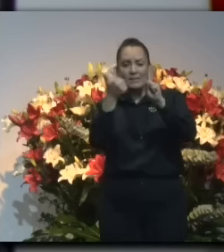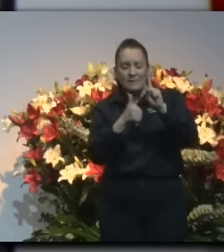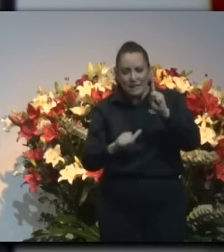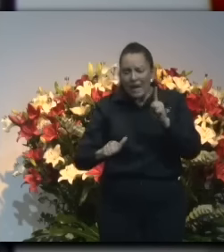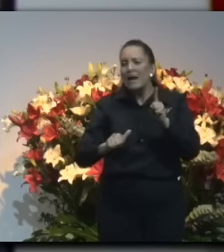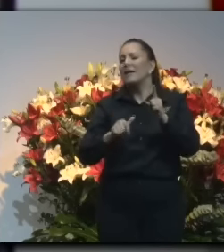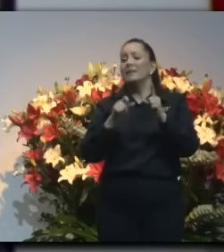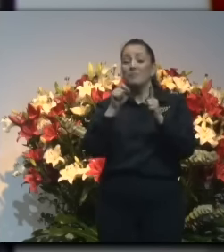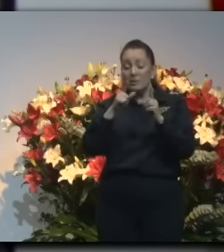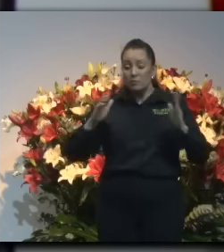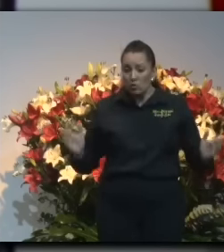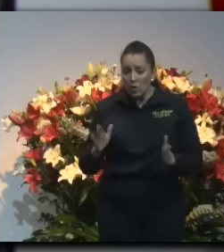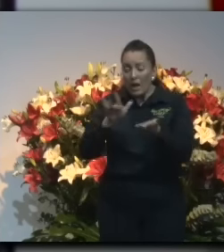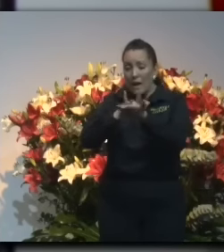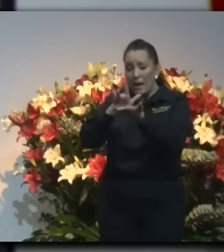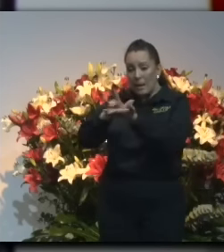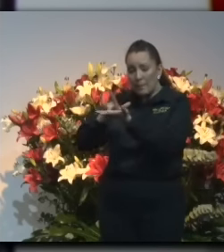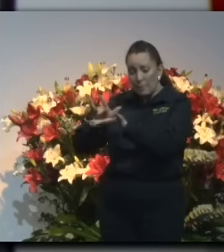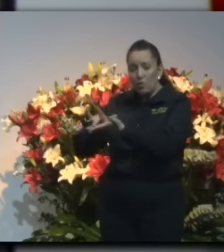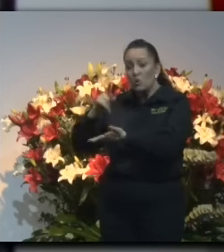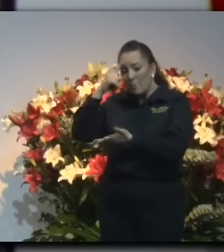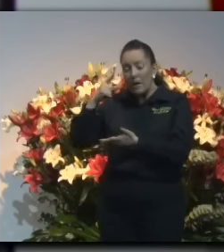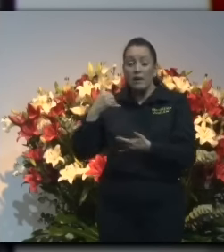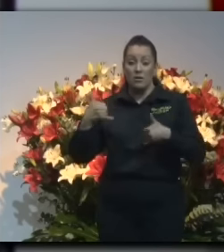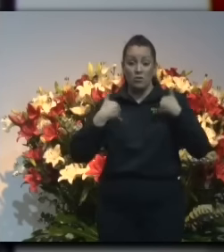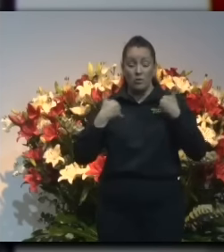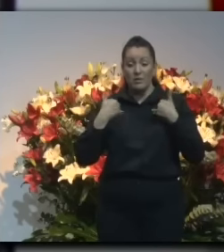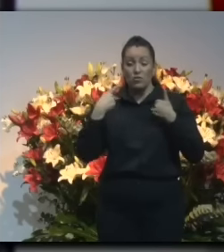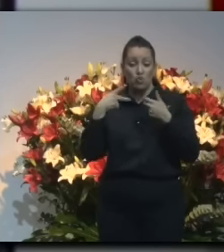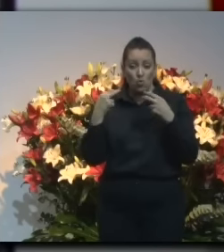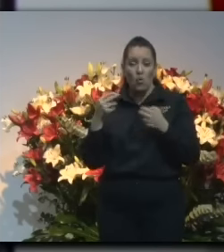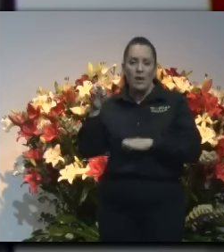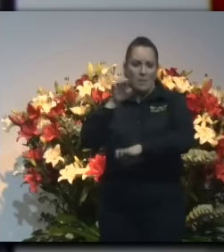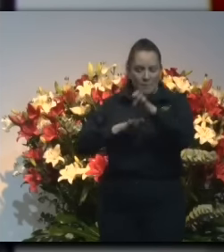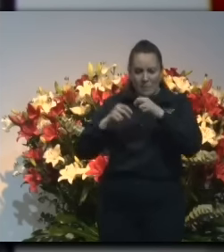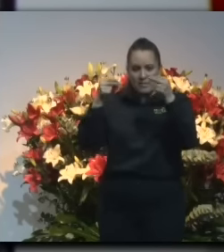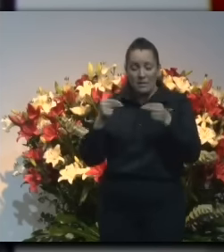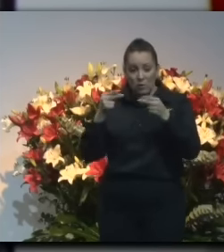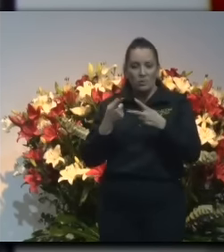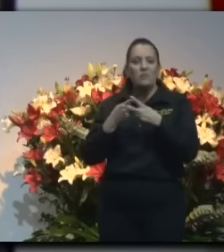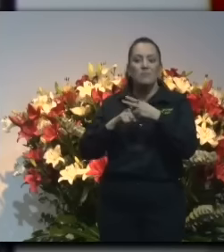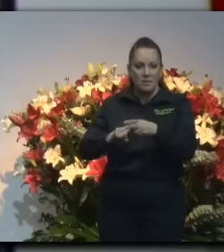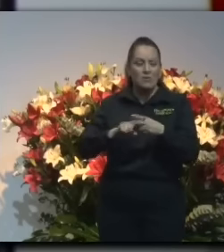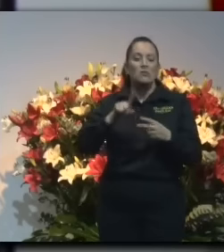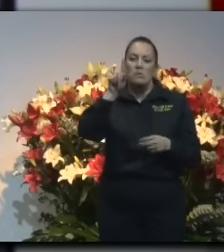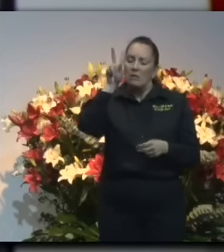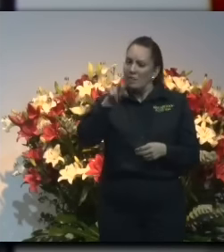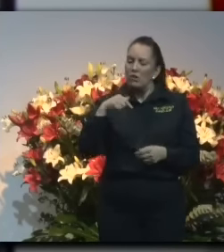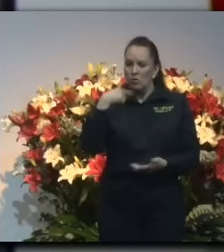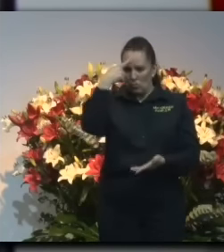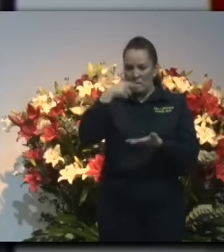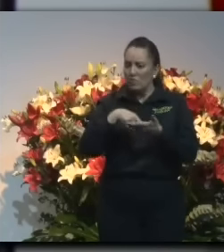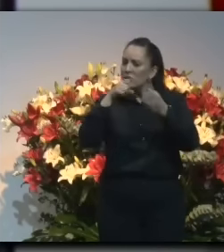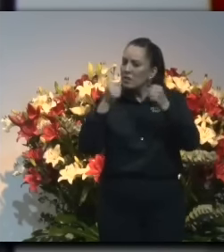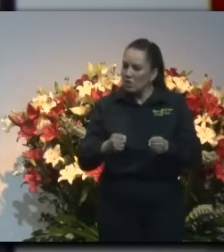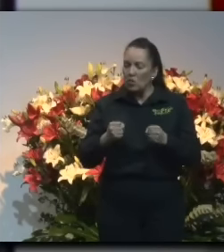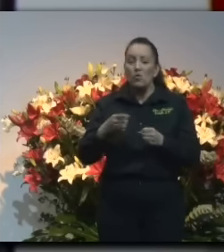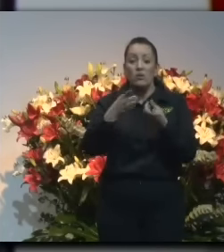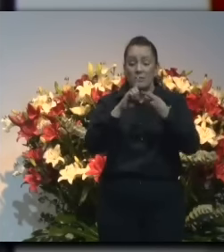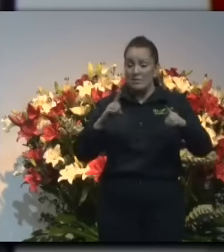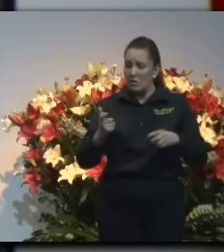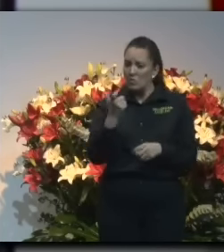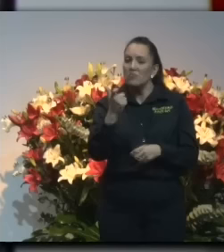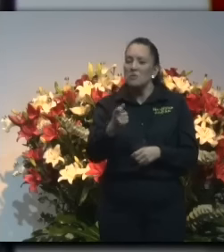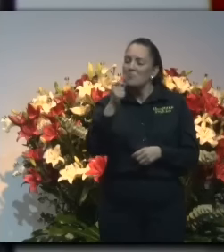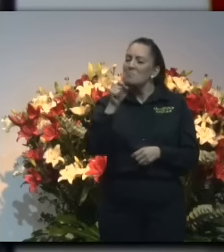créditos y estímulos fiscales a jóvenes emprendedores. Yo le apuesto mucho al desarrollo económico, al emprendimiento. Estoy convencida que